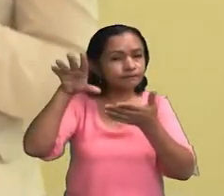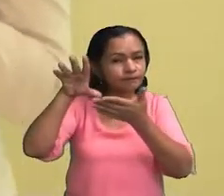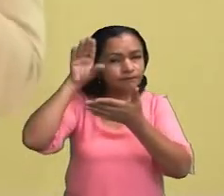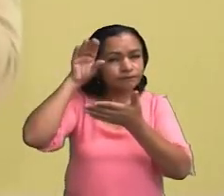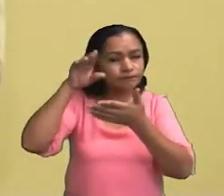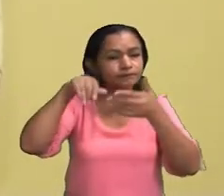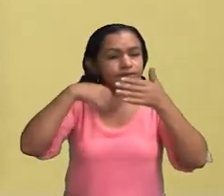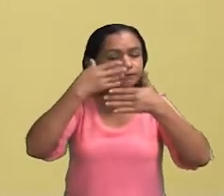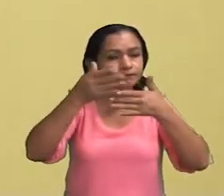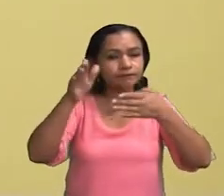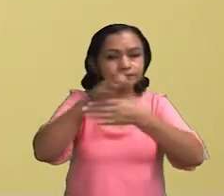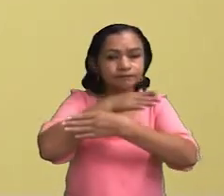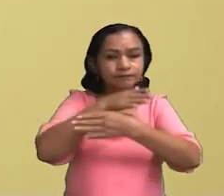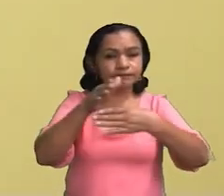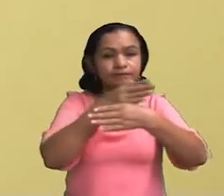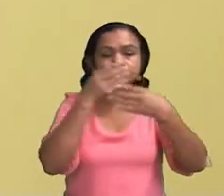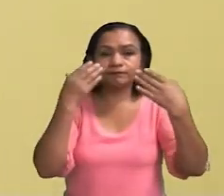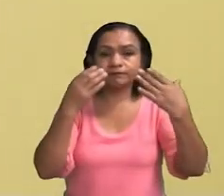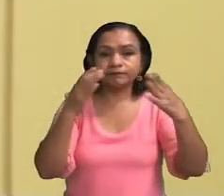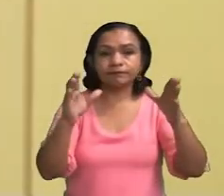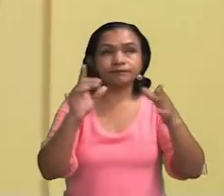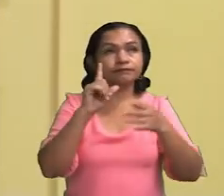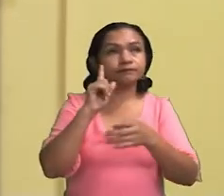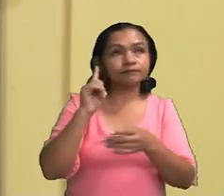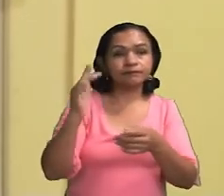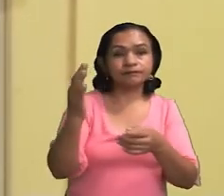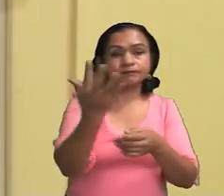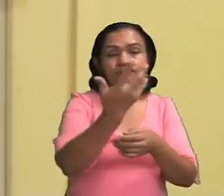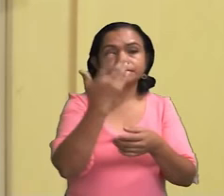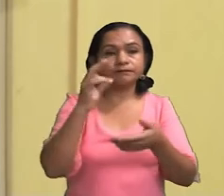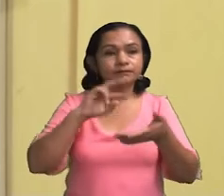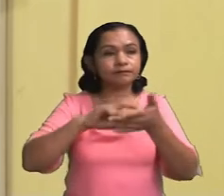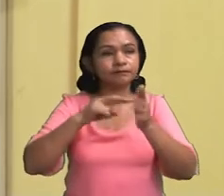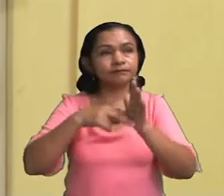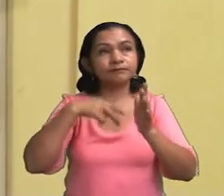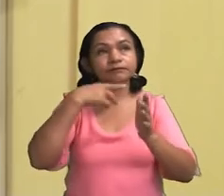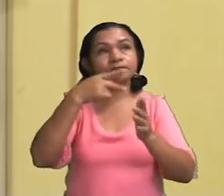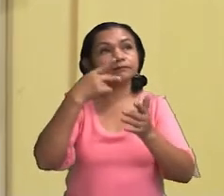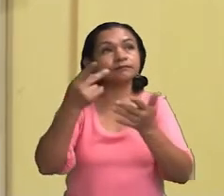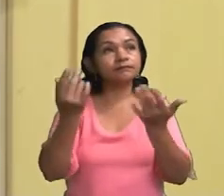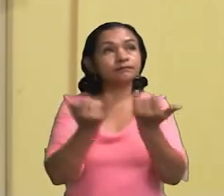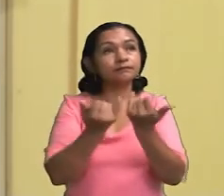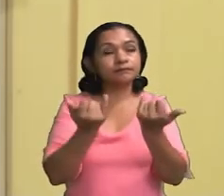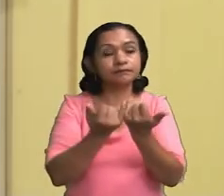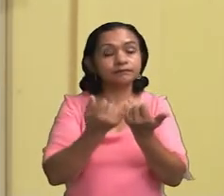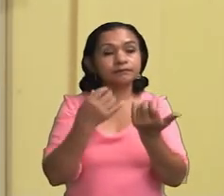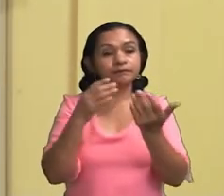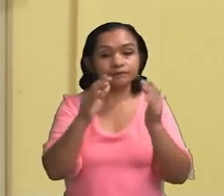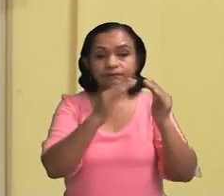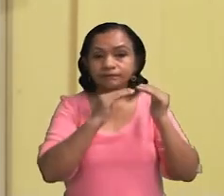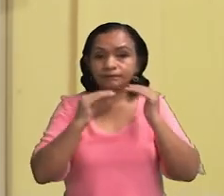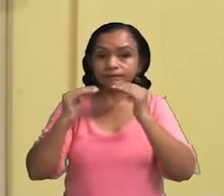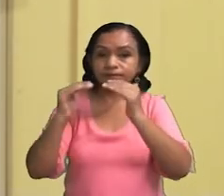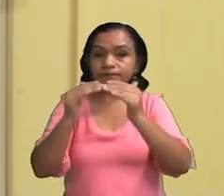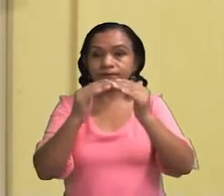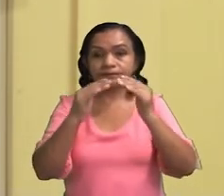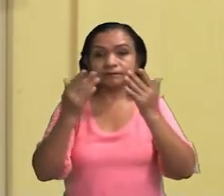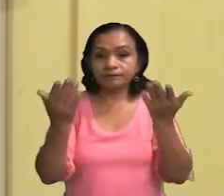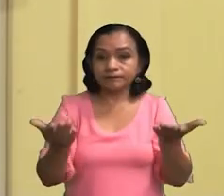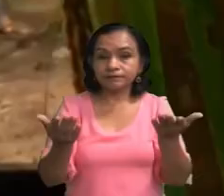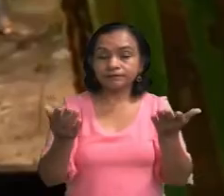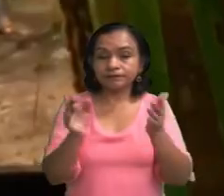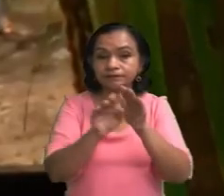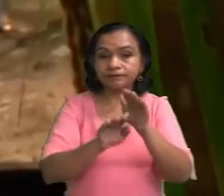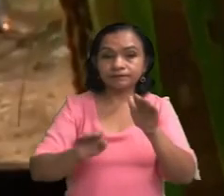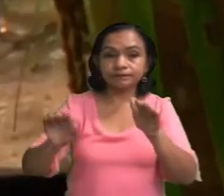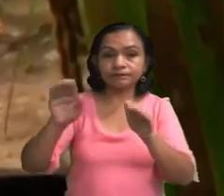la diversidad, ¿no?, en todo el sentido de la palabra, en nuestras ciudades y en nuestras comunidades, sobre